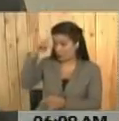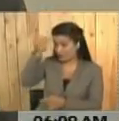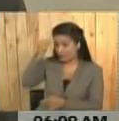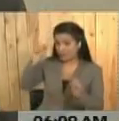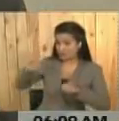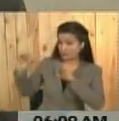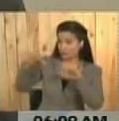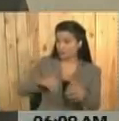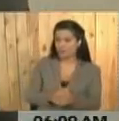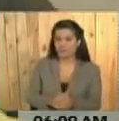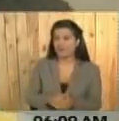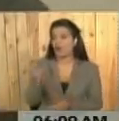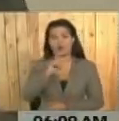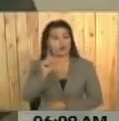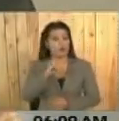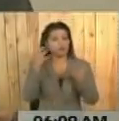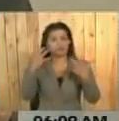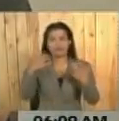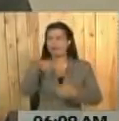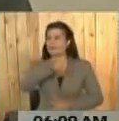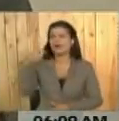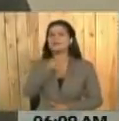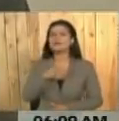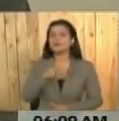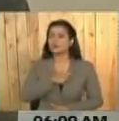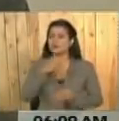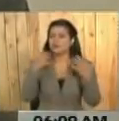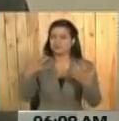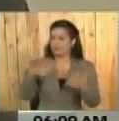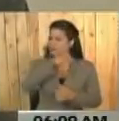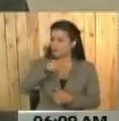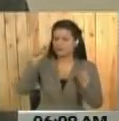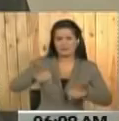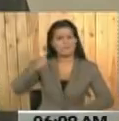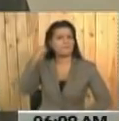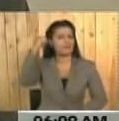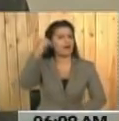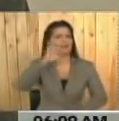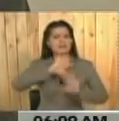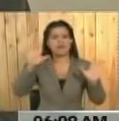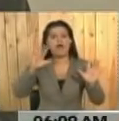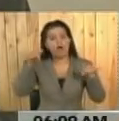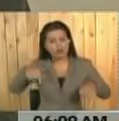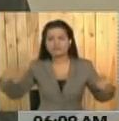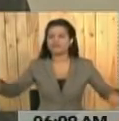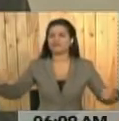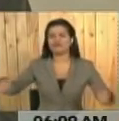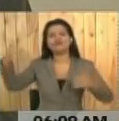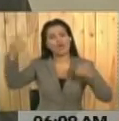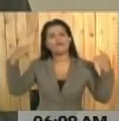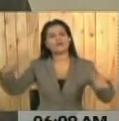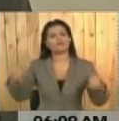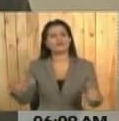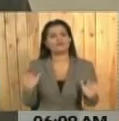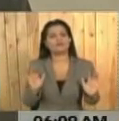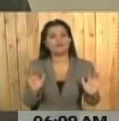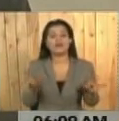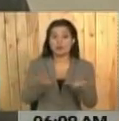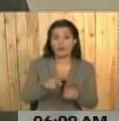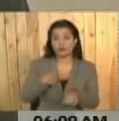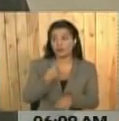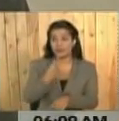no eso fue una cosa impresionante Pero la actitud del pueblo era otra era vencimos triunfamos otra vez aquí está Chávez y y y como dice